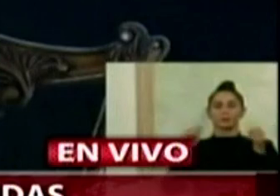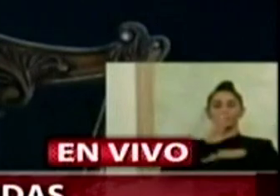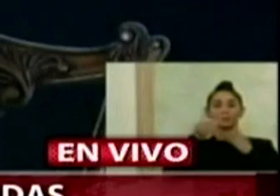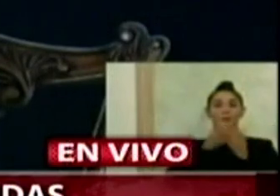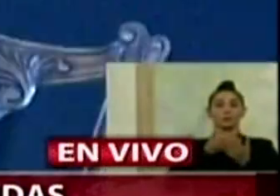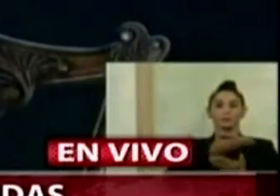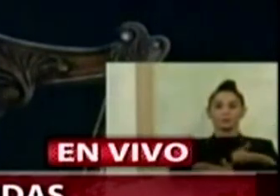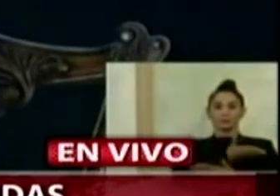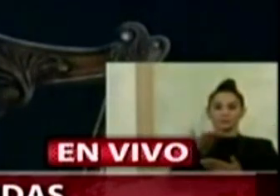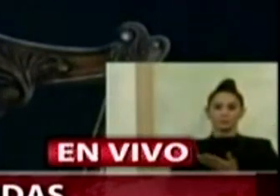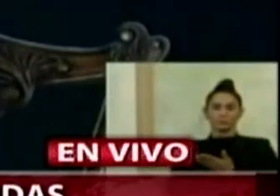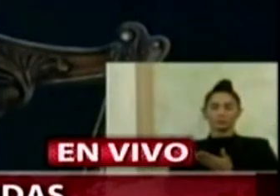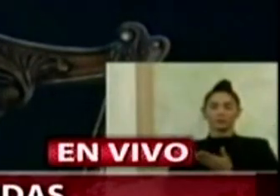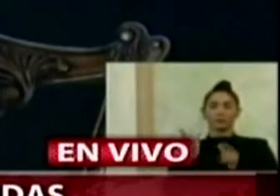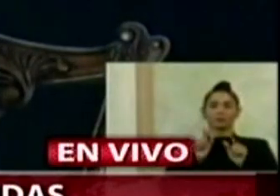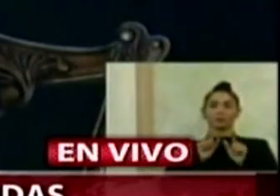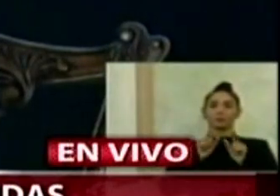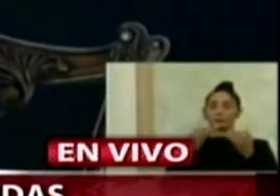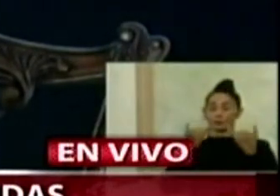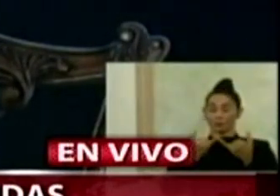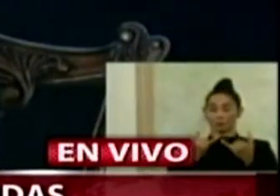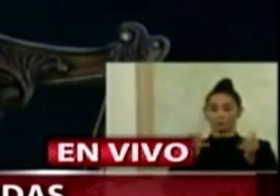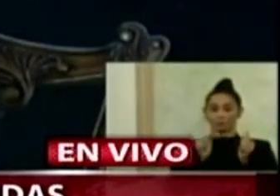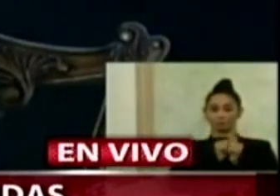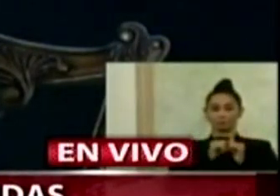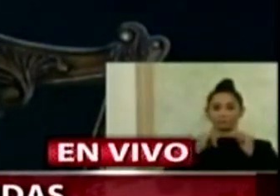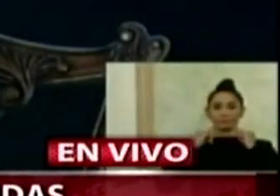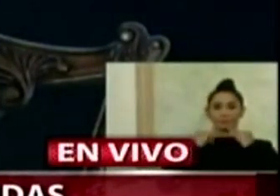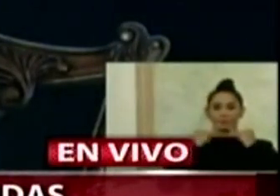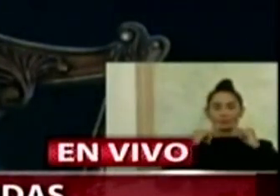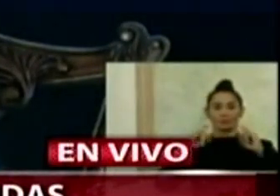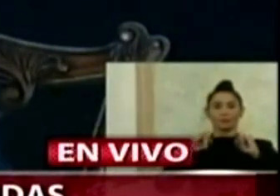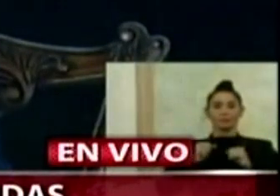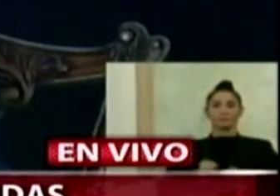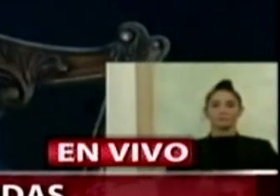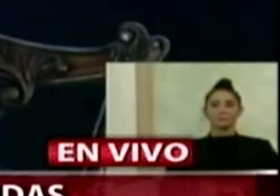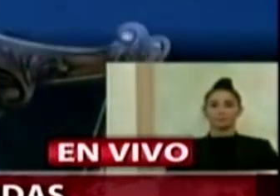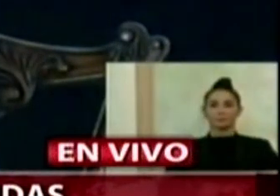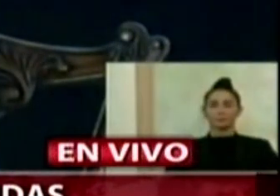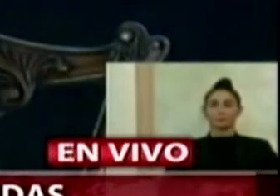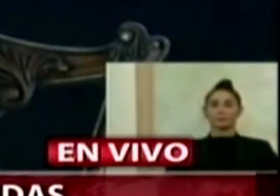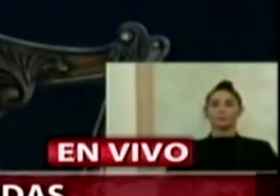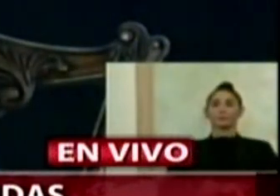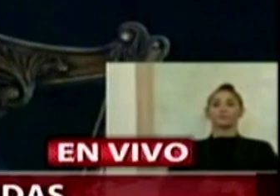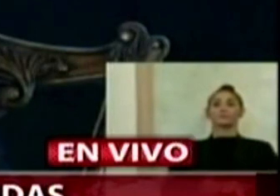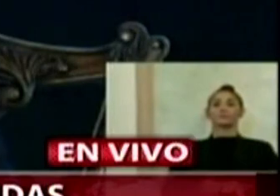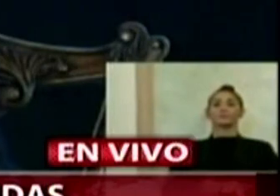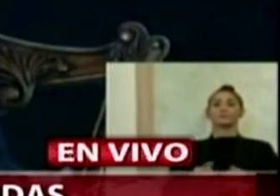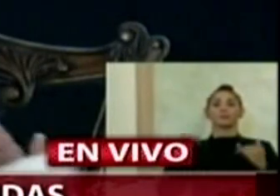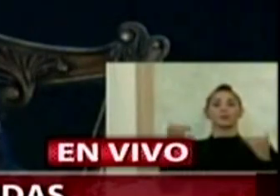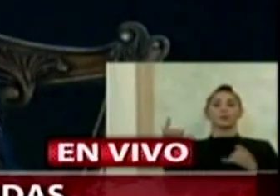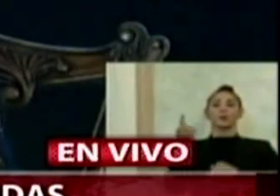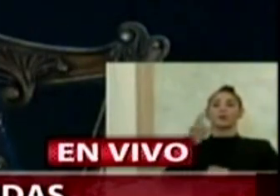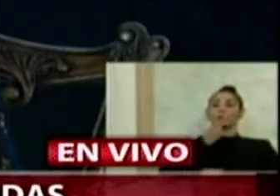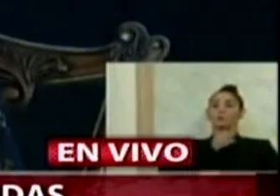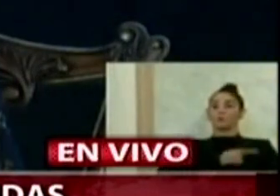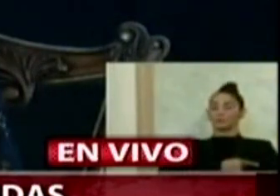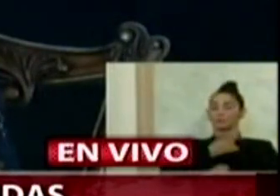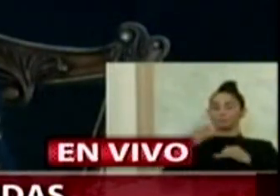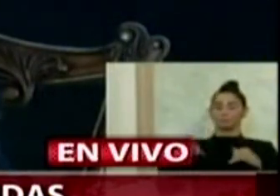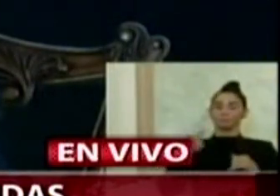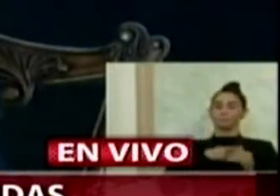nos acompañan, a la prensa, a todo el pueblo dominicano. En el día de hoy, pues nosotros vamos a